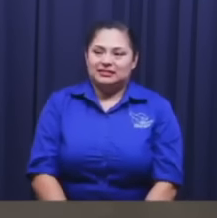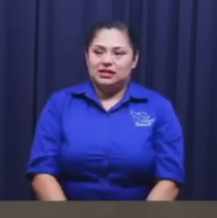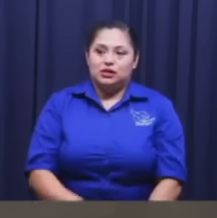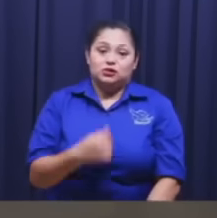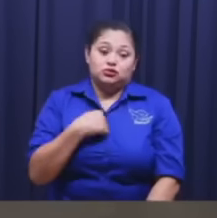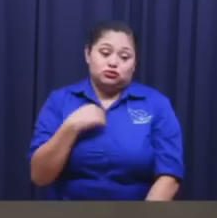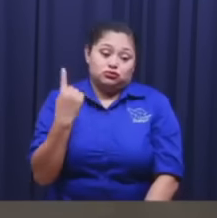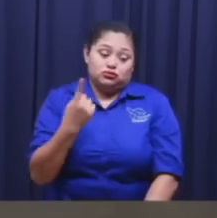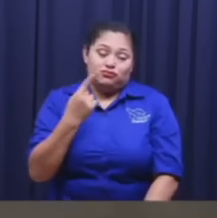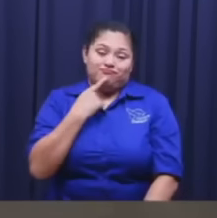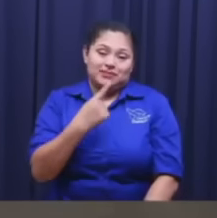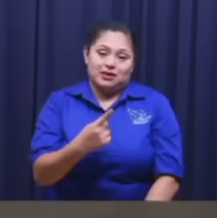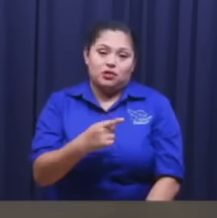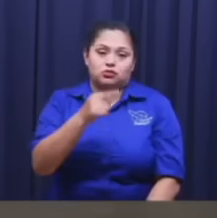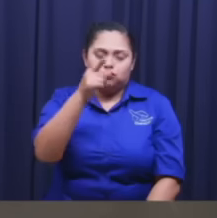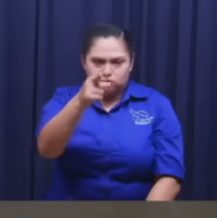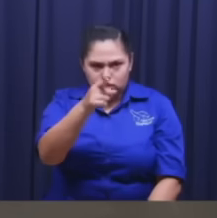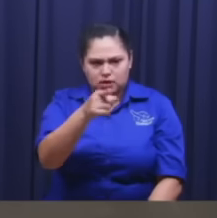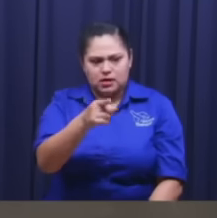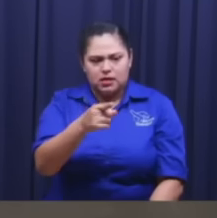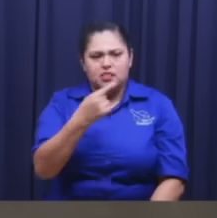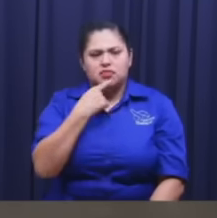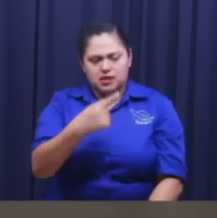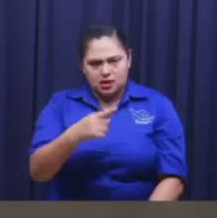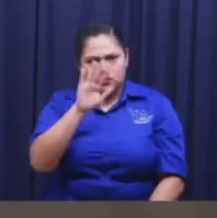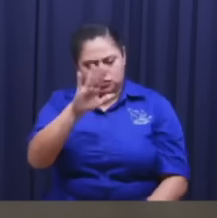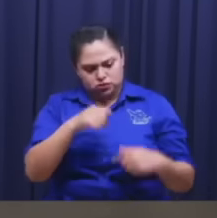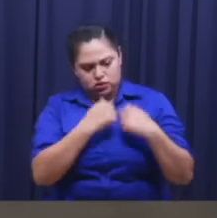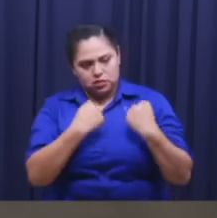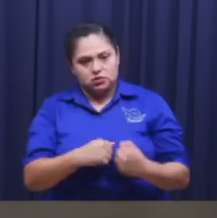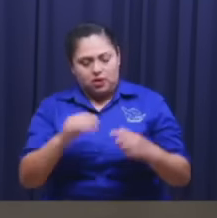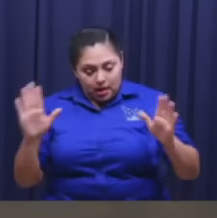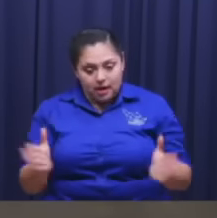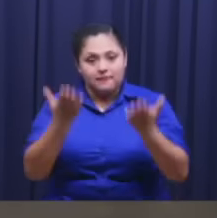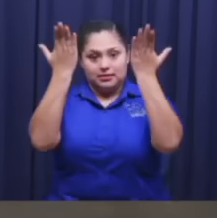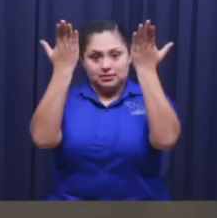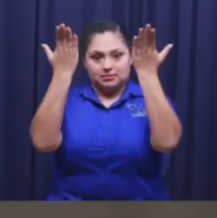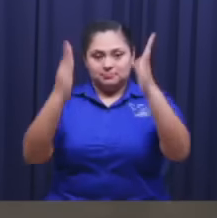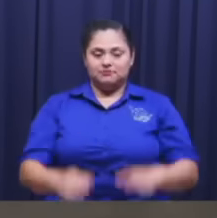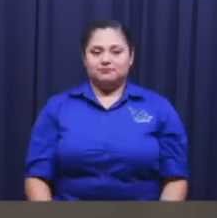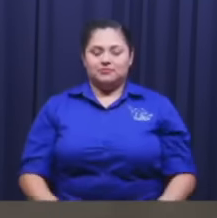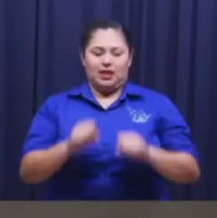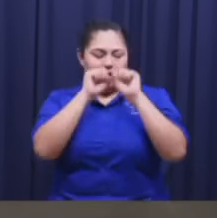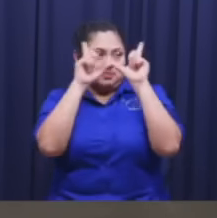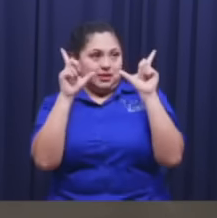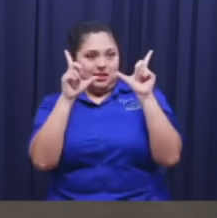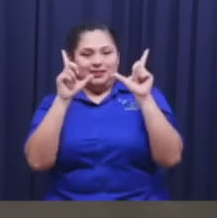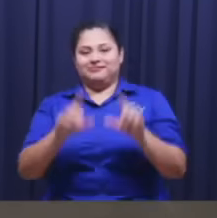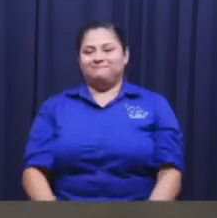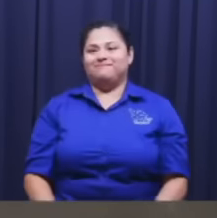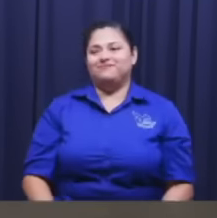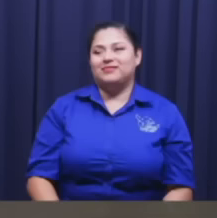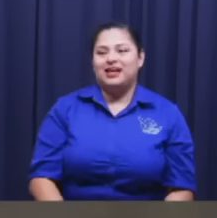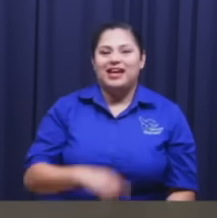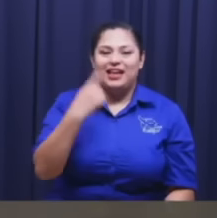Yo solo le estoy diciendo, propóngaselo y levántese. Y nos levantamos ahí.